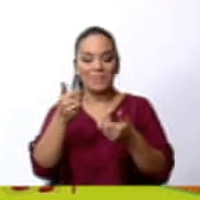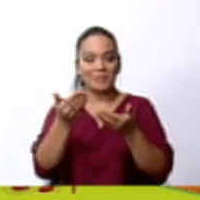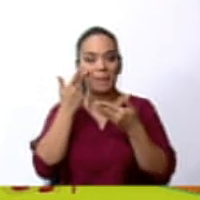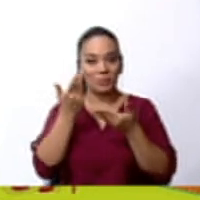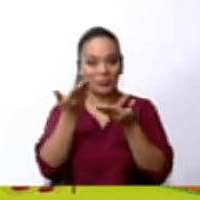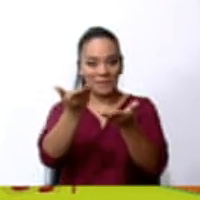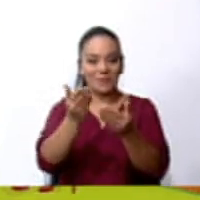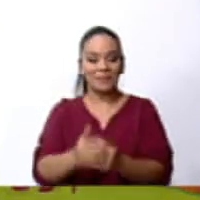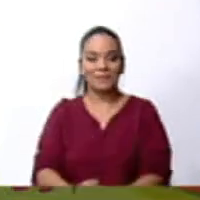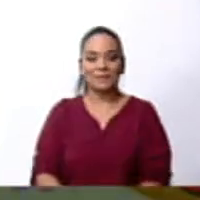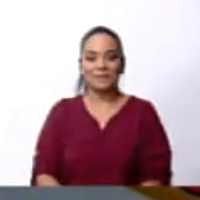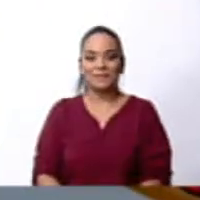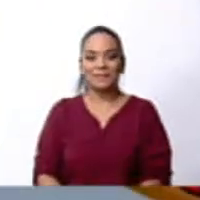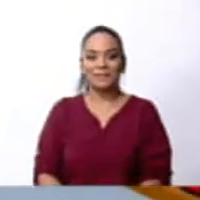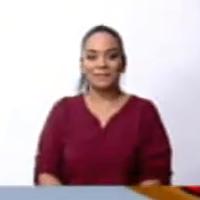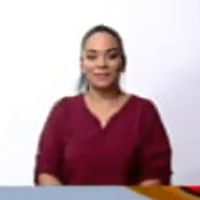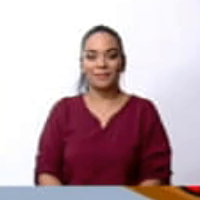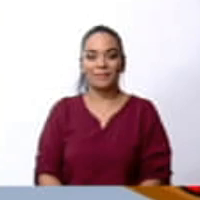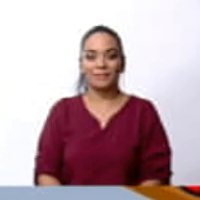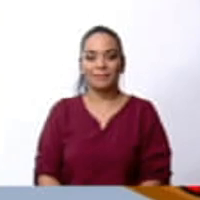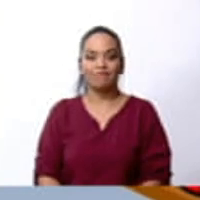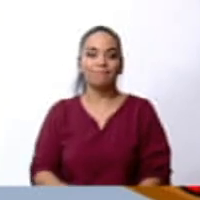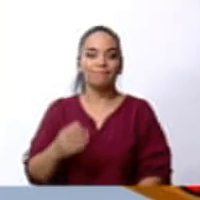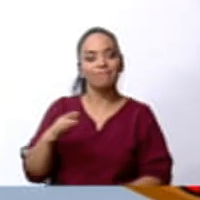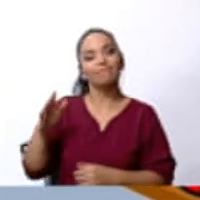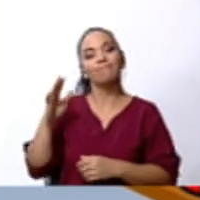Veámoslo a continuación.